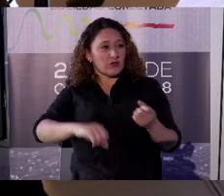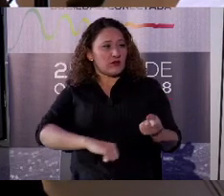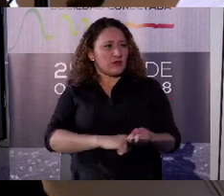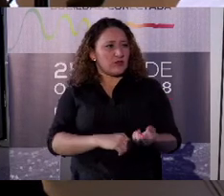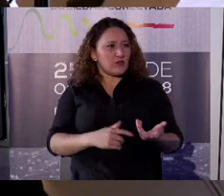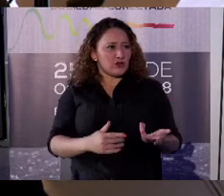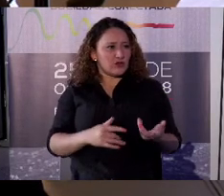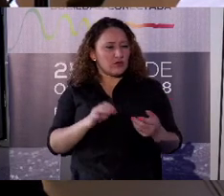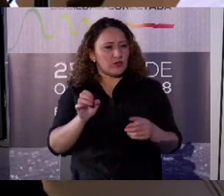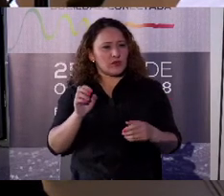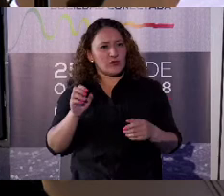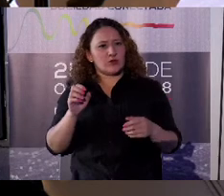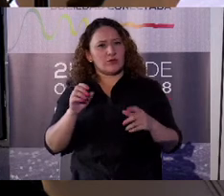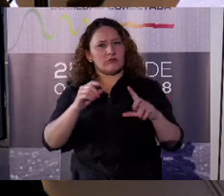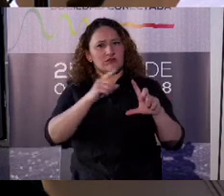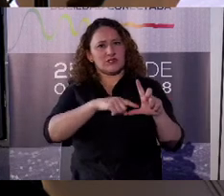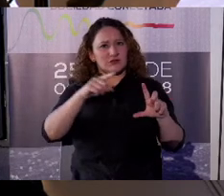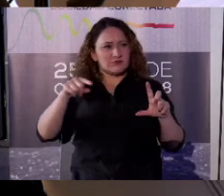realizando pruebas pilotos,